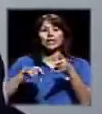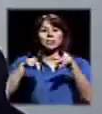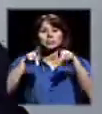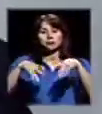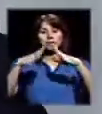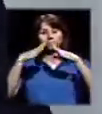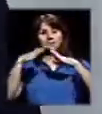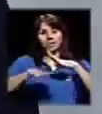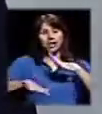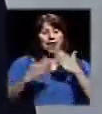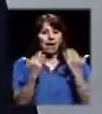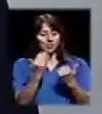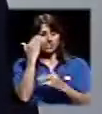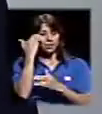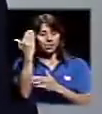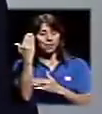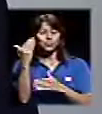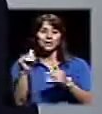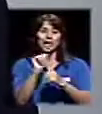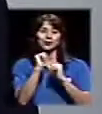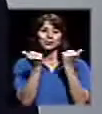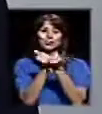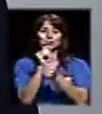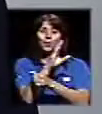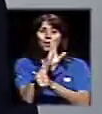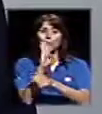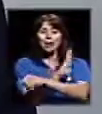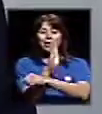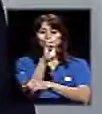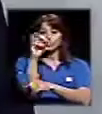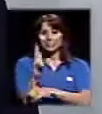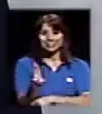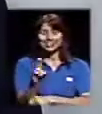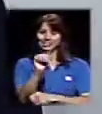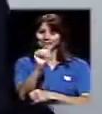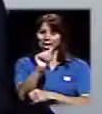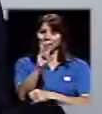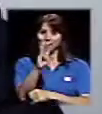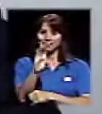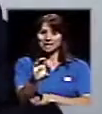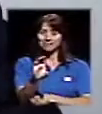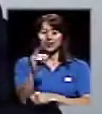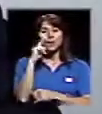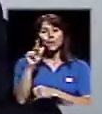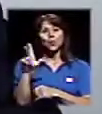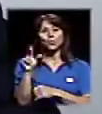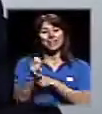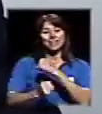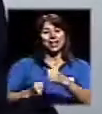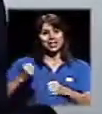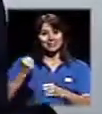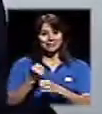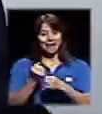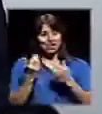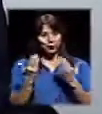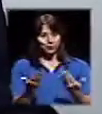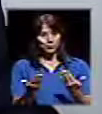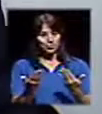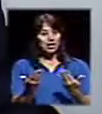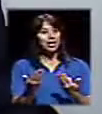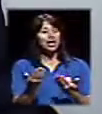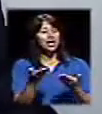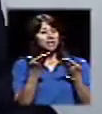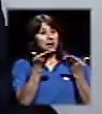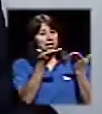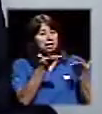esta ocasión saludamos a la Asociación Bancaria Costarricense, ABC, por su 30 aniversario. Para hacerlo